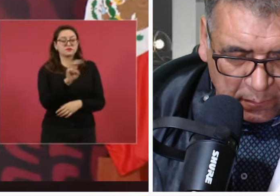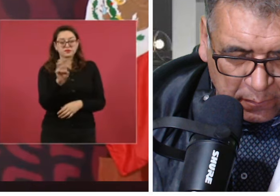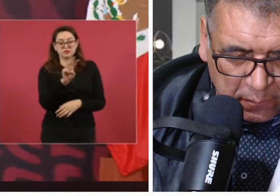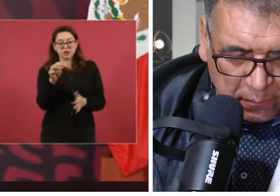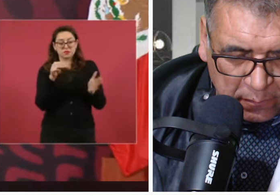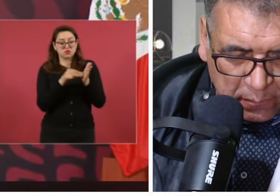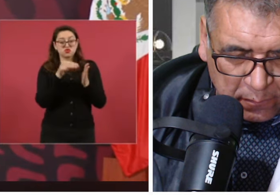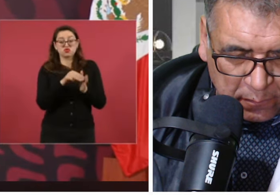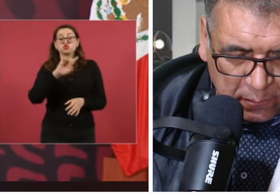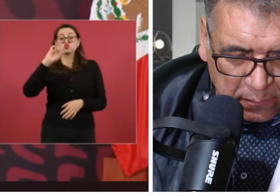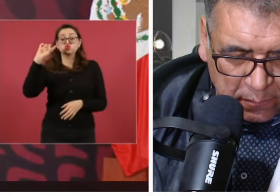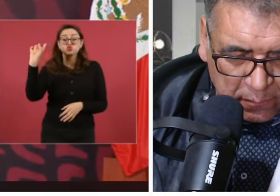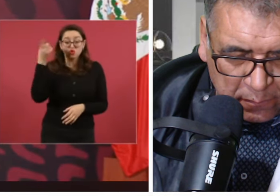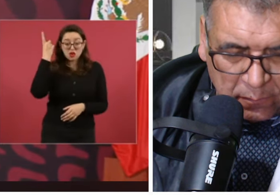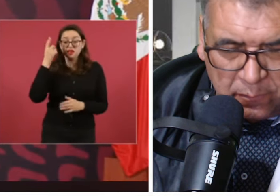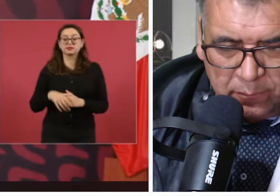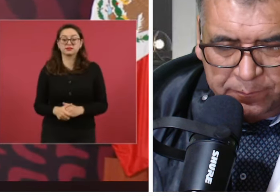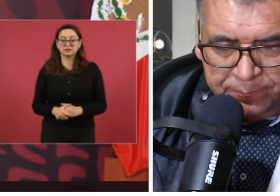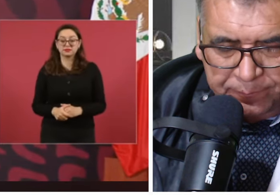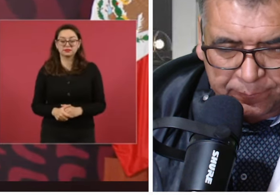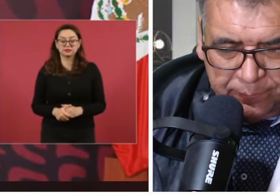$300 millones.